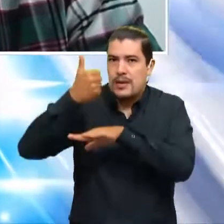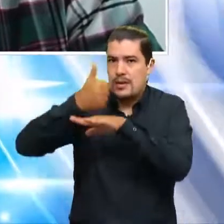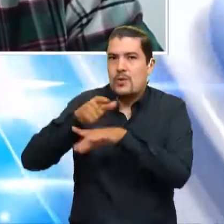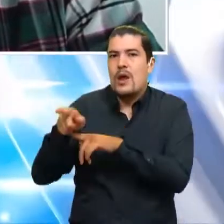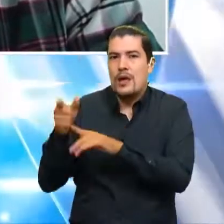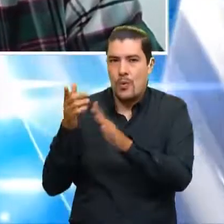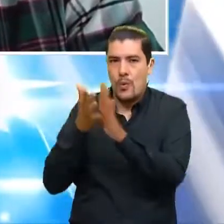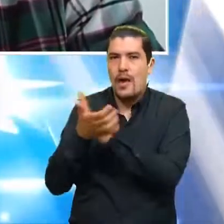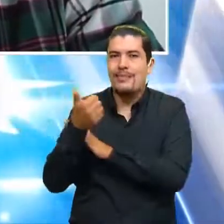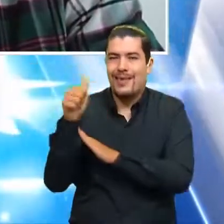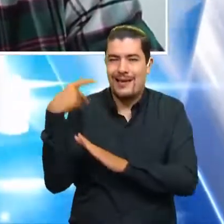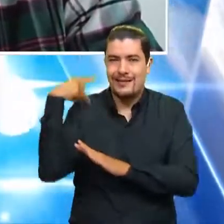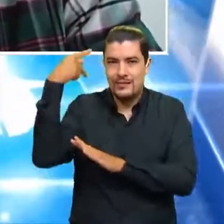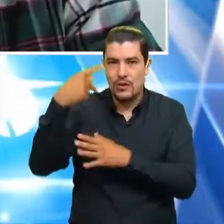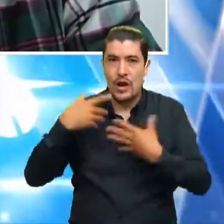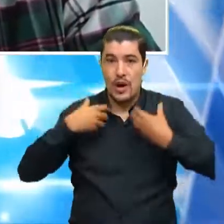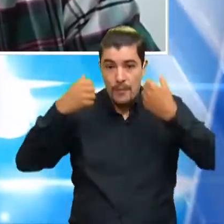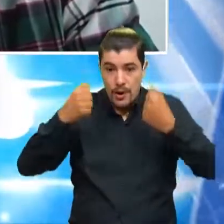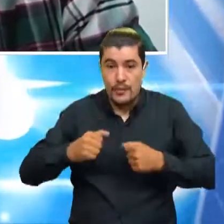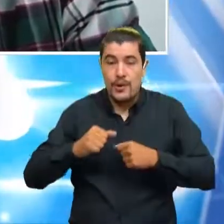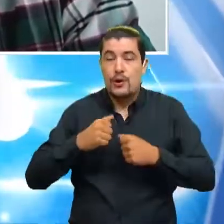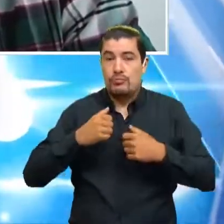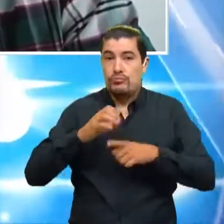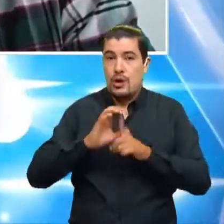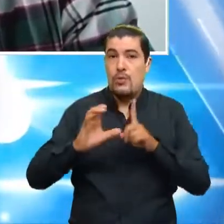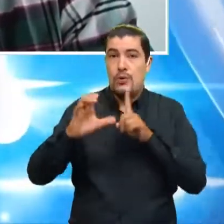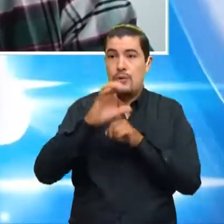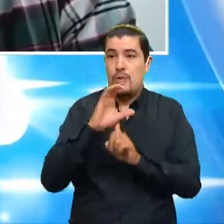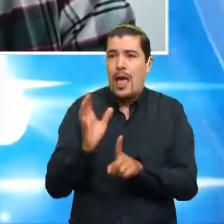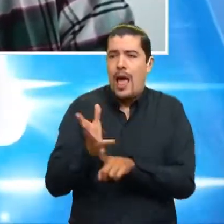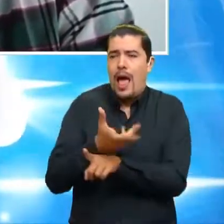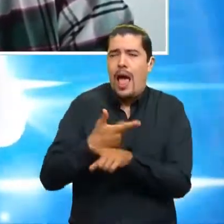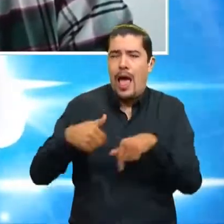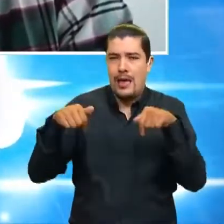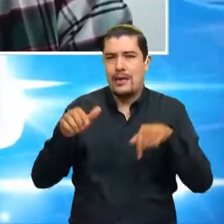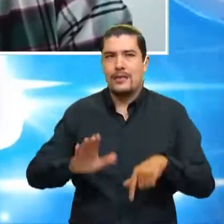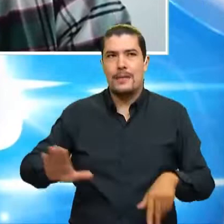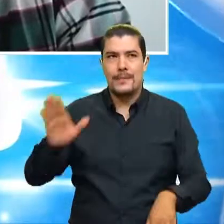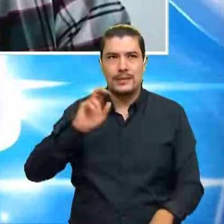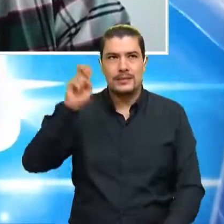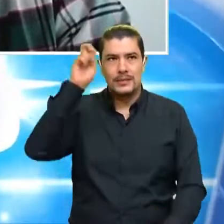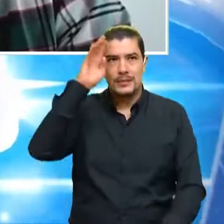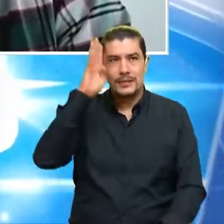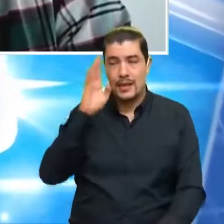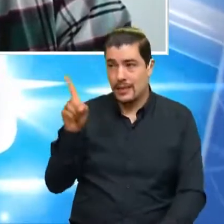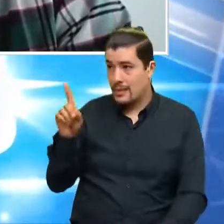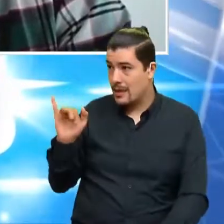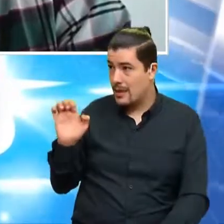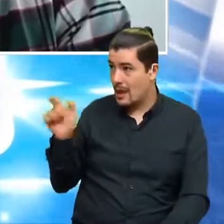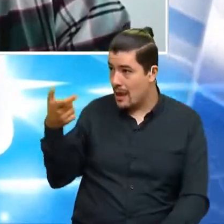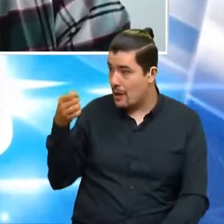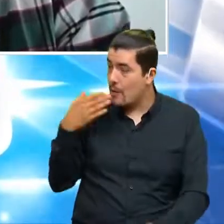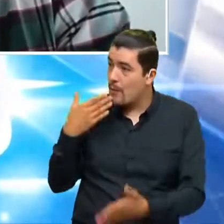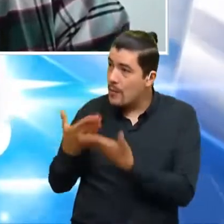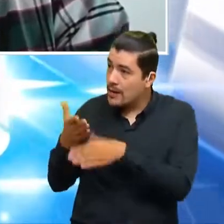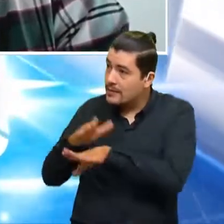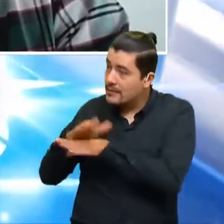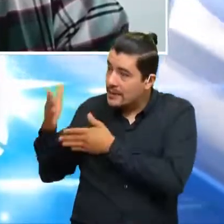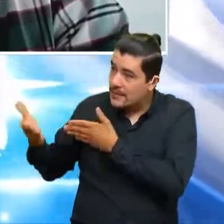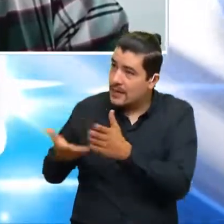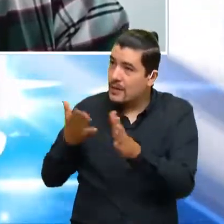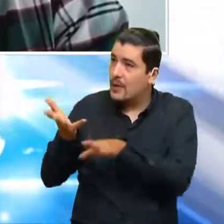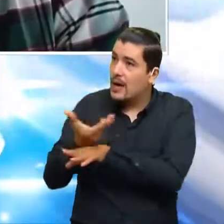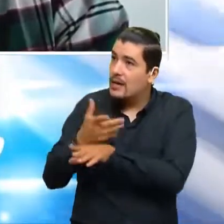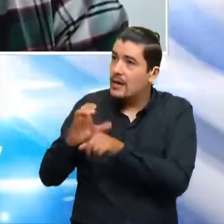hacen parte del patrimonio cultural y arquitectónico de Norte de Santander. Diego, bienvenido a Entretenimiento Oriente